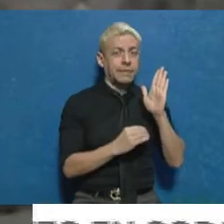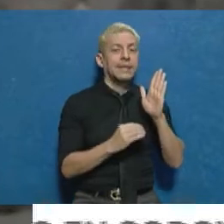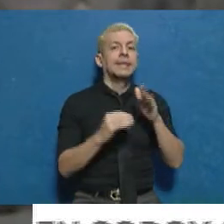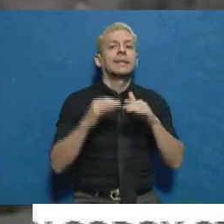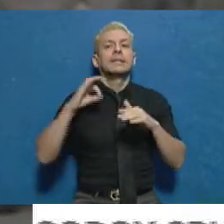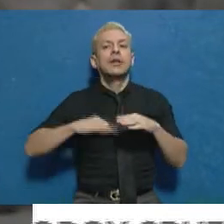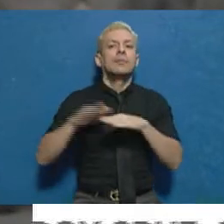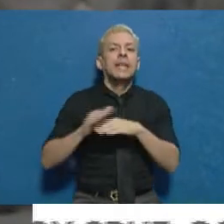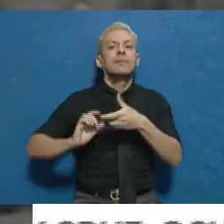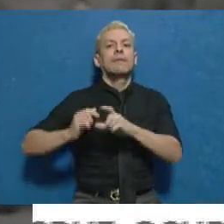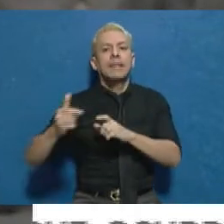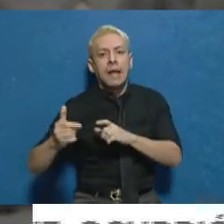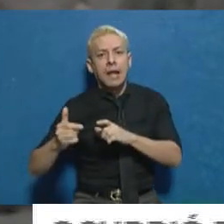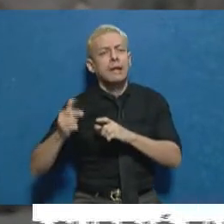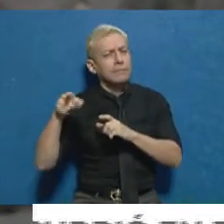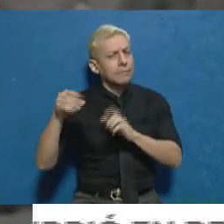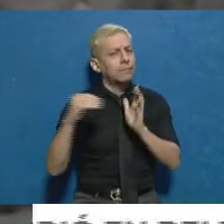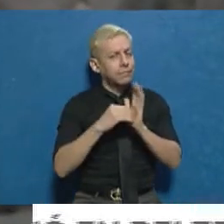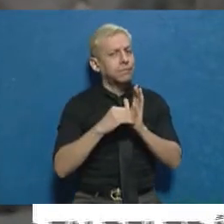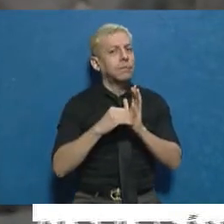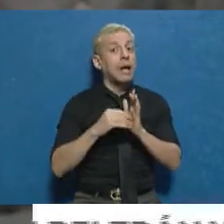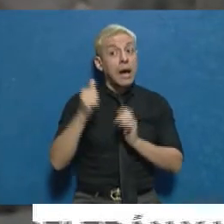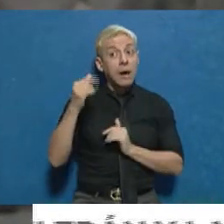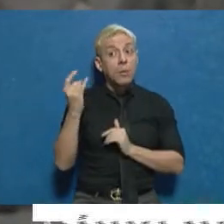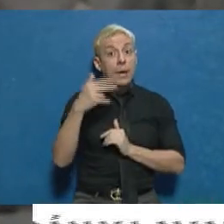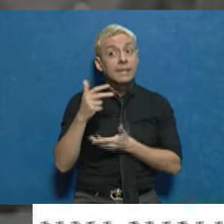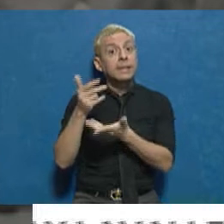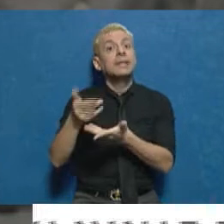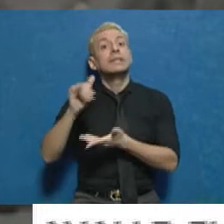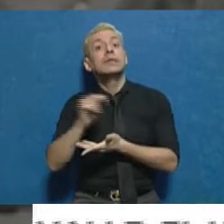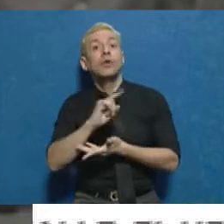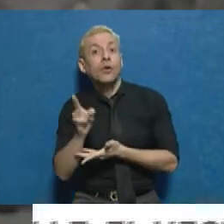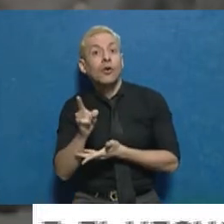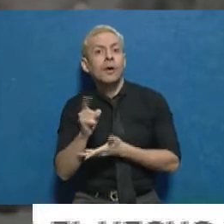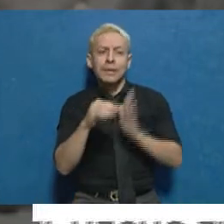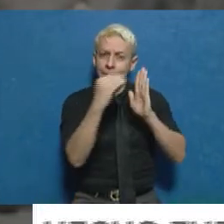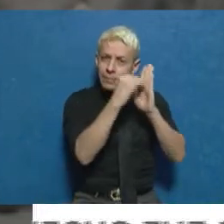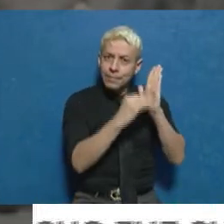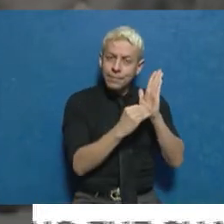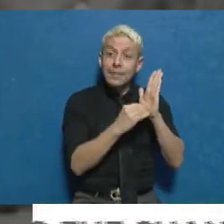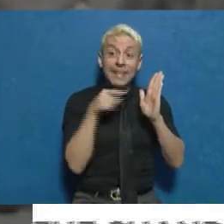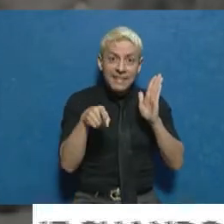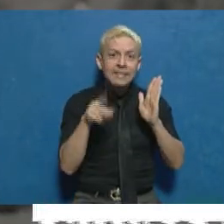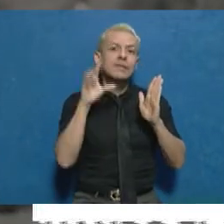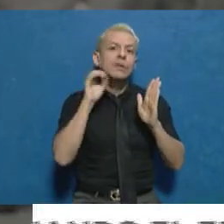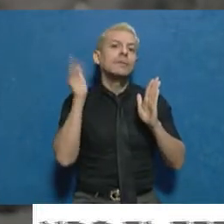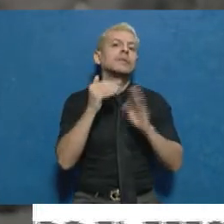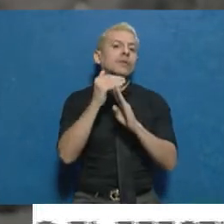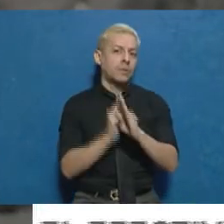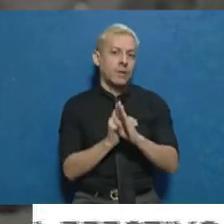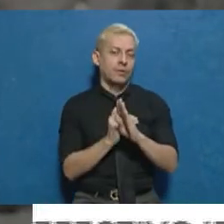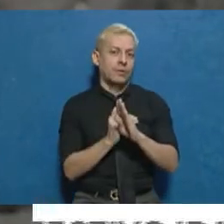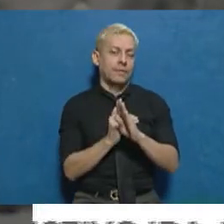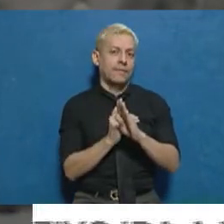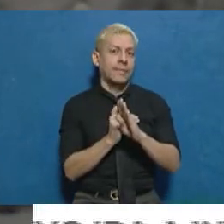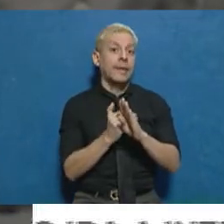mínimo vital, si recibe asignación universal, ese se incrementa el 50% el descuento.